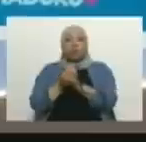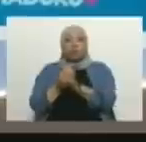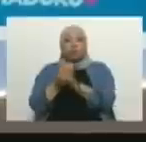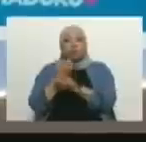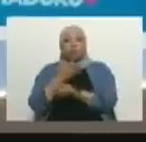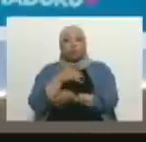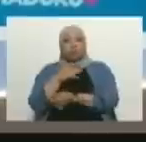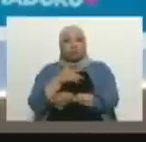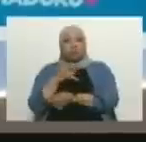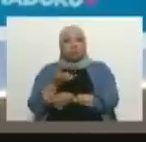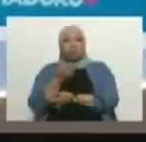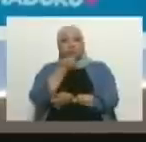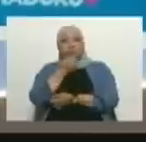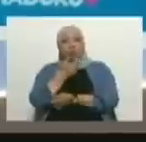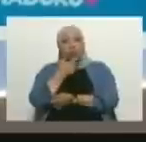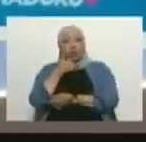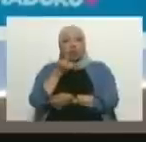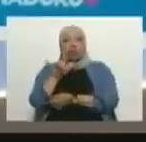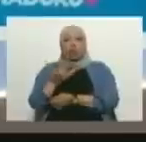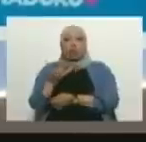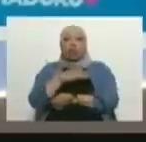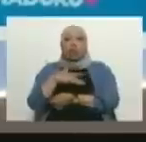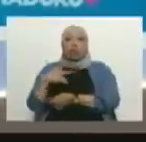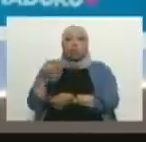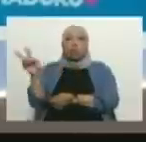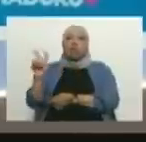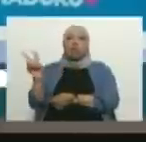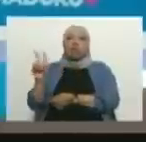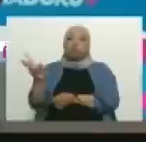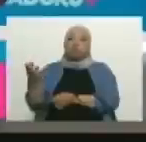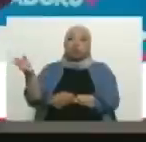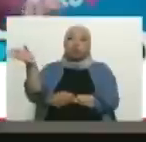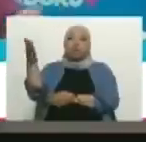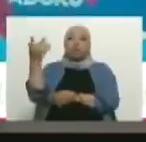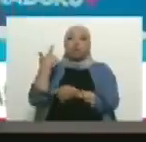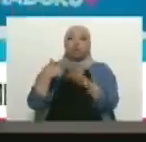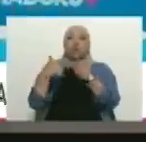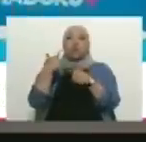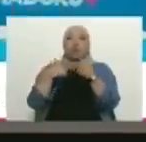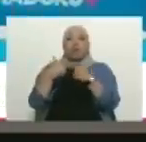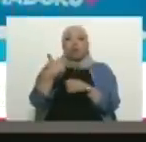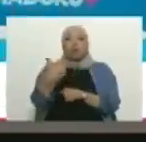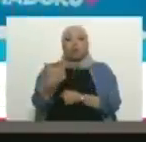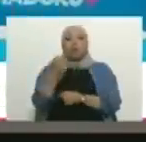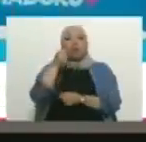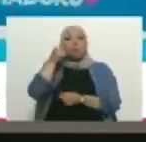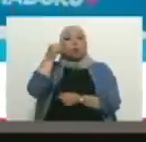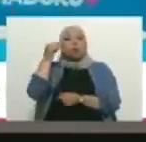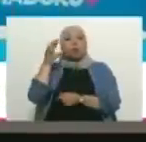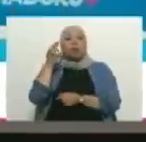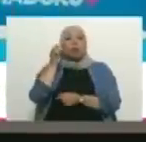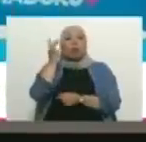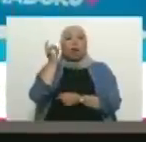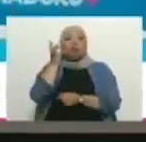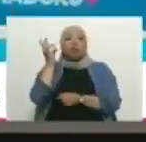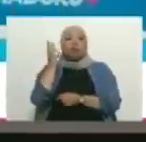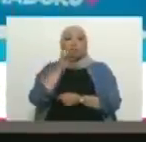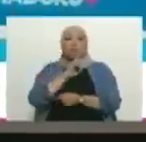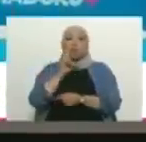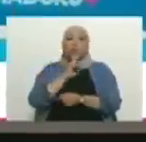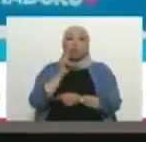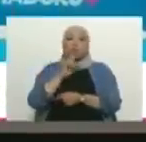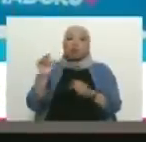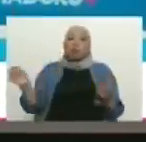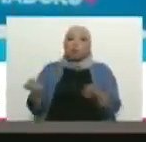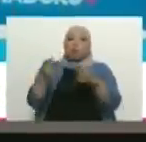amor a Venezuela, de amor a nuestra bandera tricolor, amarilla, azul y roja, de amor a nuestro himno nacional, gloria al bravo